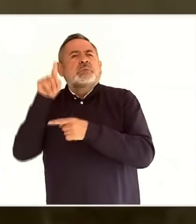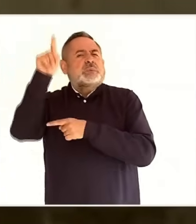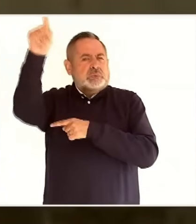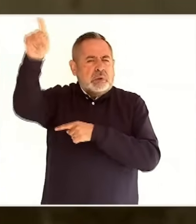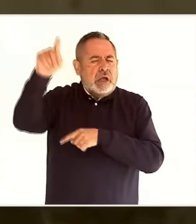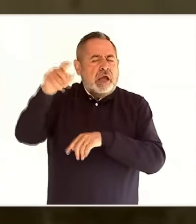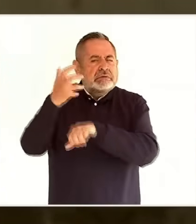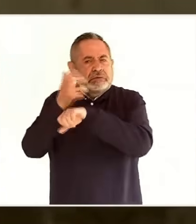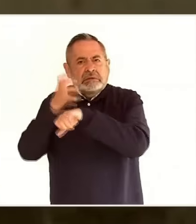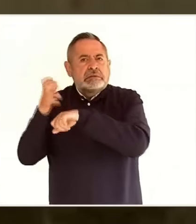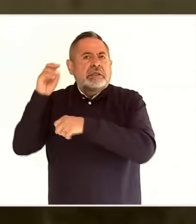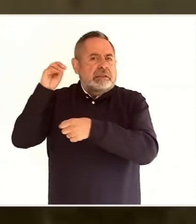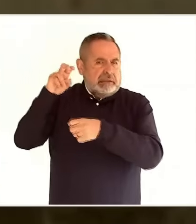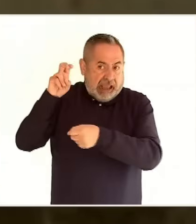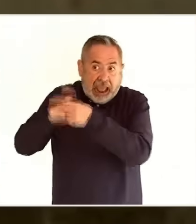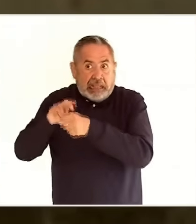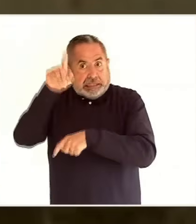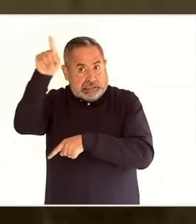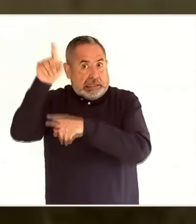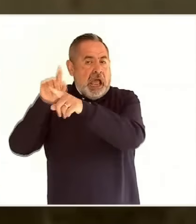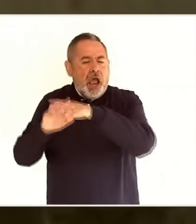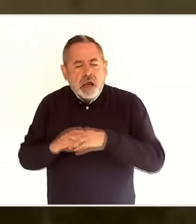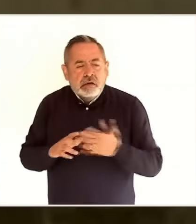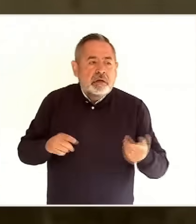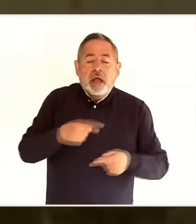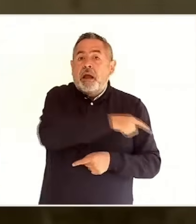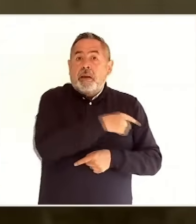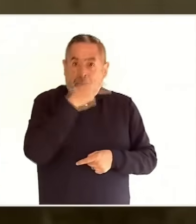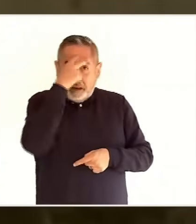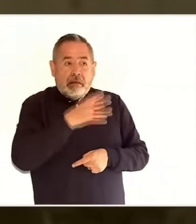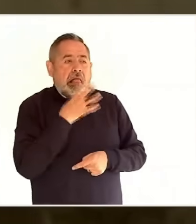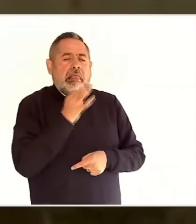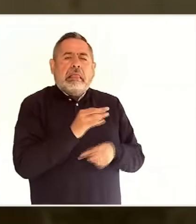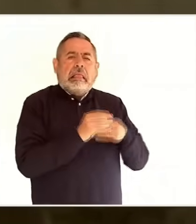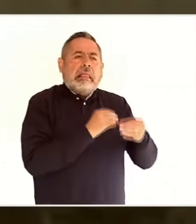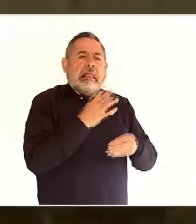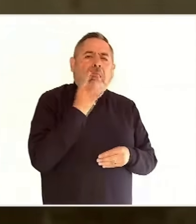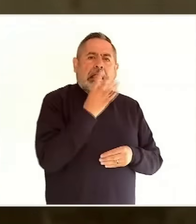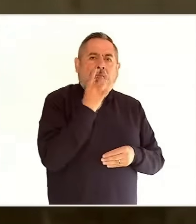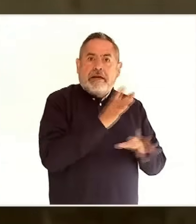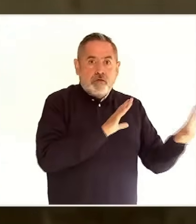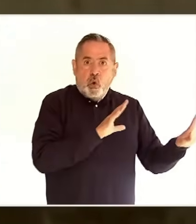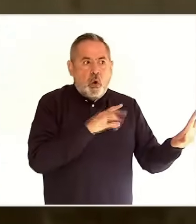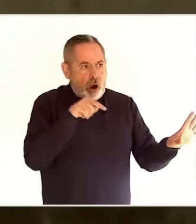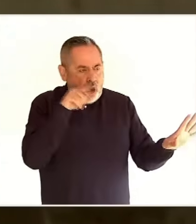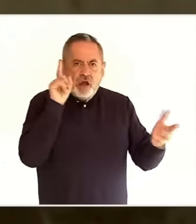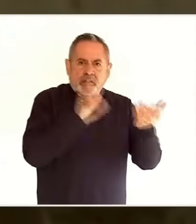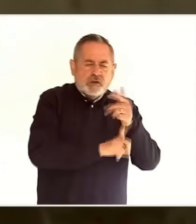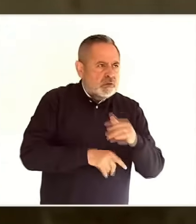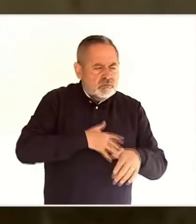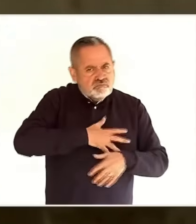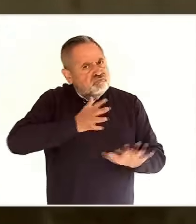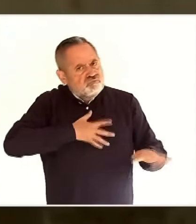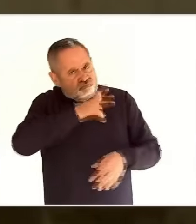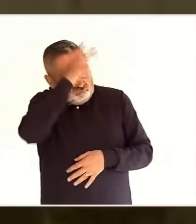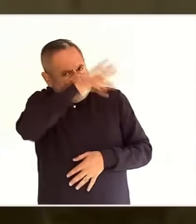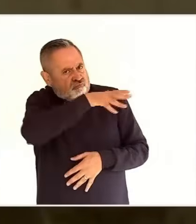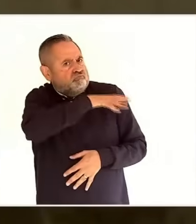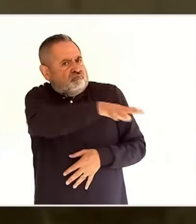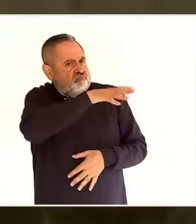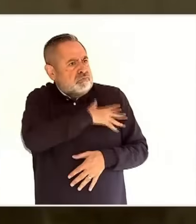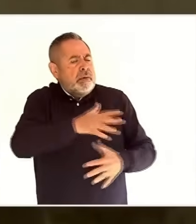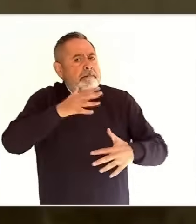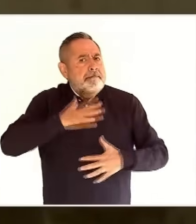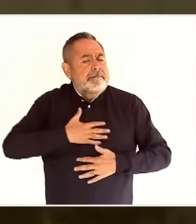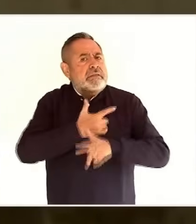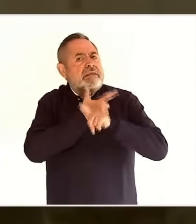comprendiera que México no libraba una simple disputa interna, sino una lucha digna y legítima por su